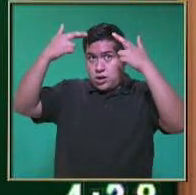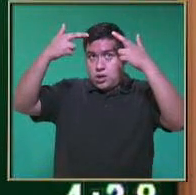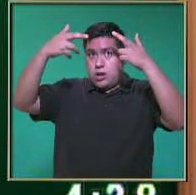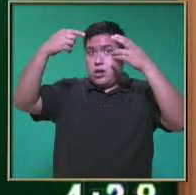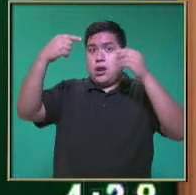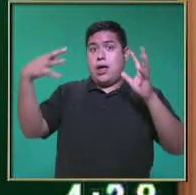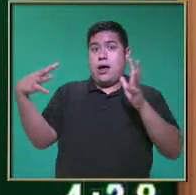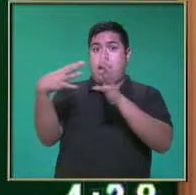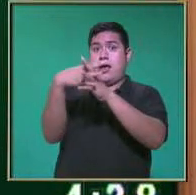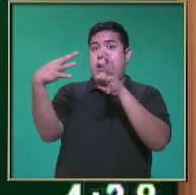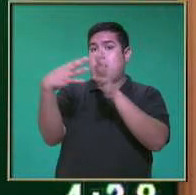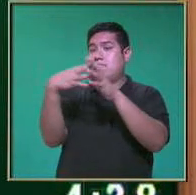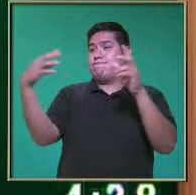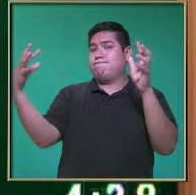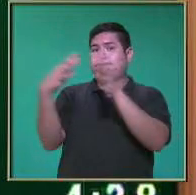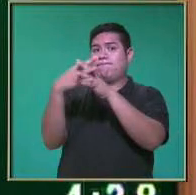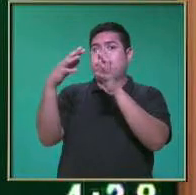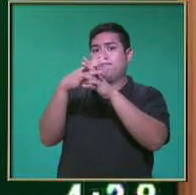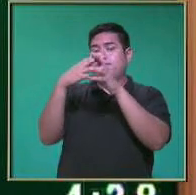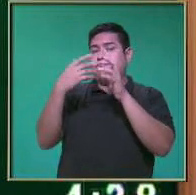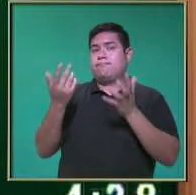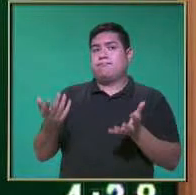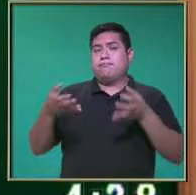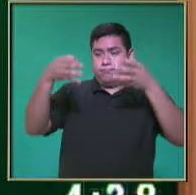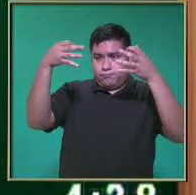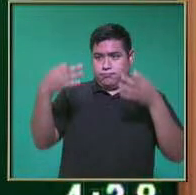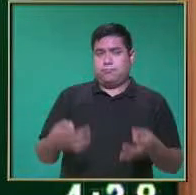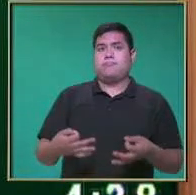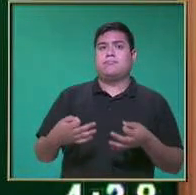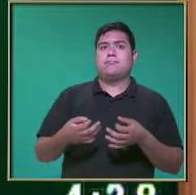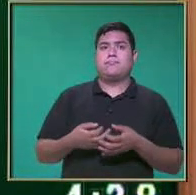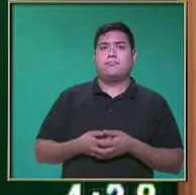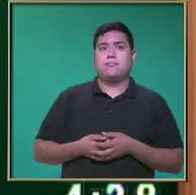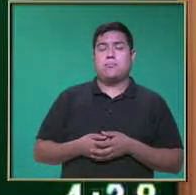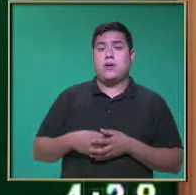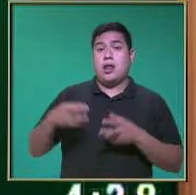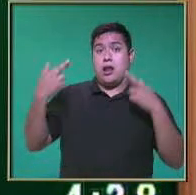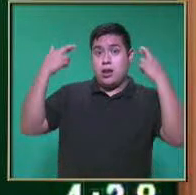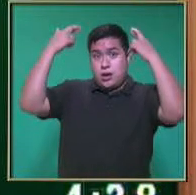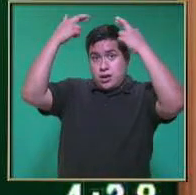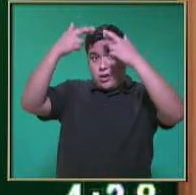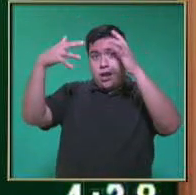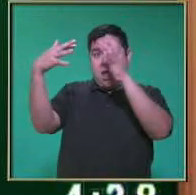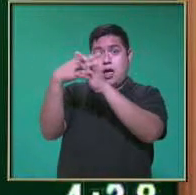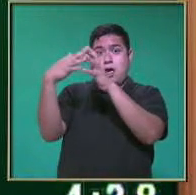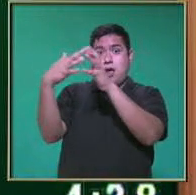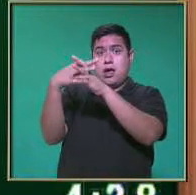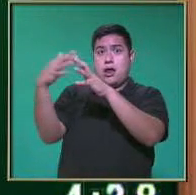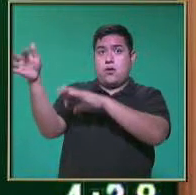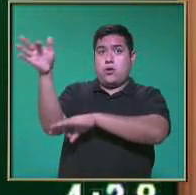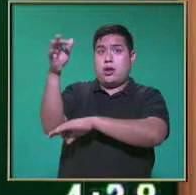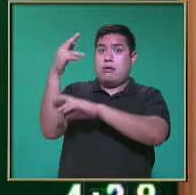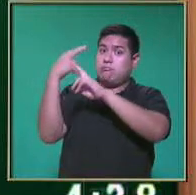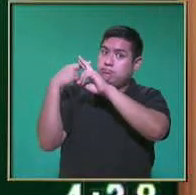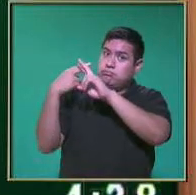la guerra. The emperor declared war all the time. El emperador declaraba la guerra todo el tiempo. All the young